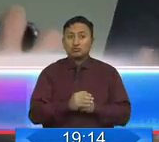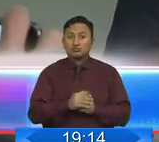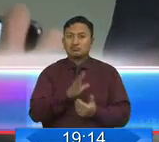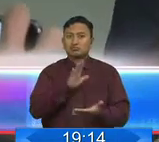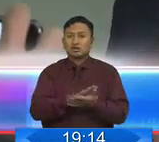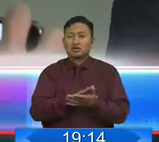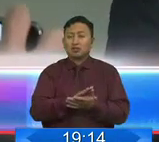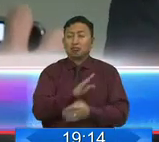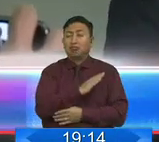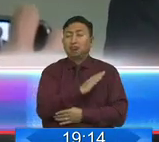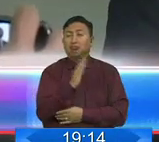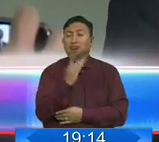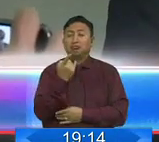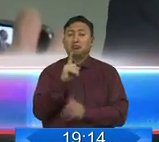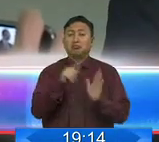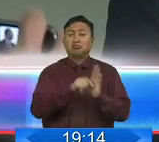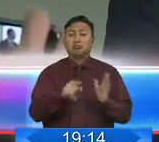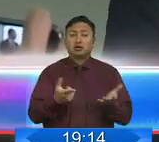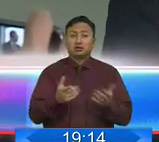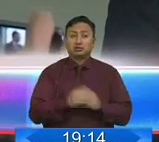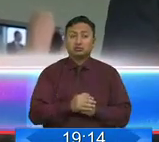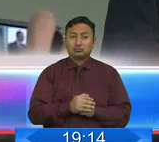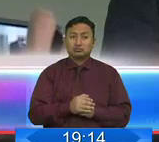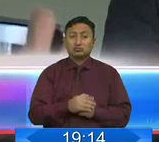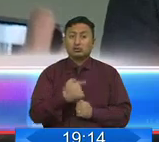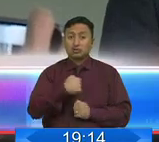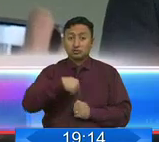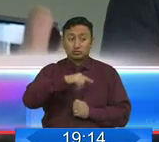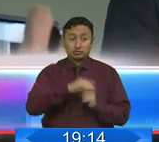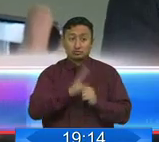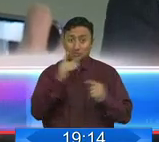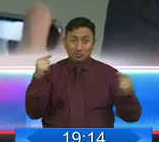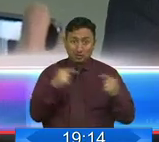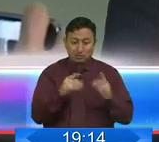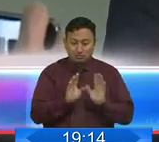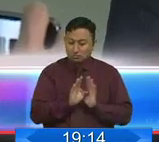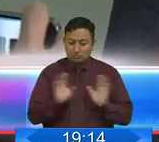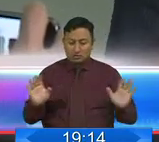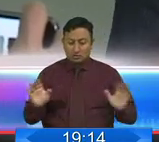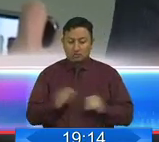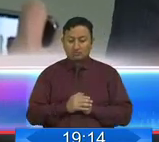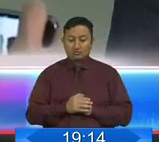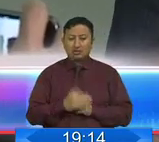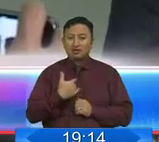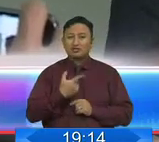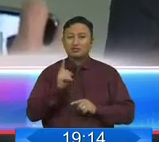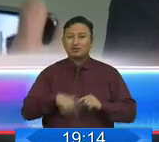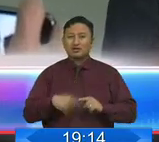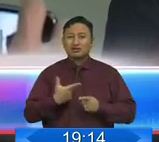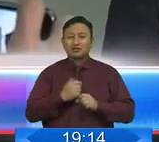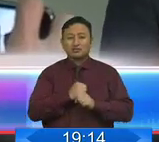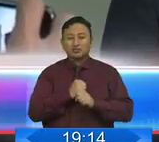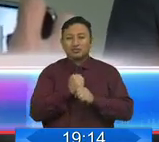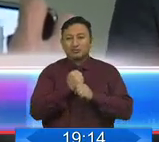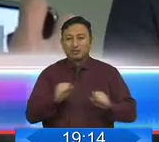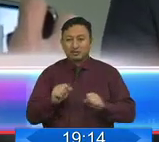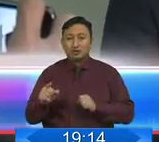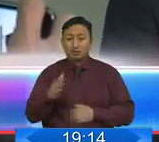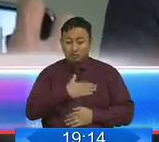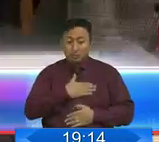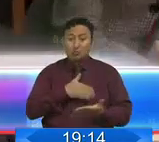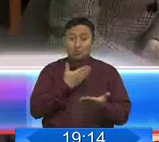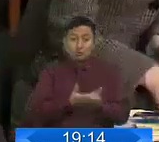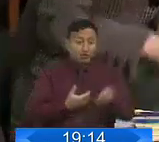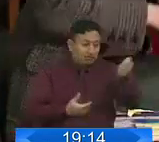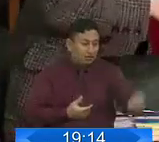pasividad por parte de la defensa, porque no vamos a controvertir absolutamente nada, pues es imposible que nosotros impugnemos las pruebas que nosotros presentamos.